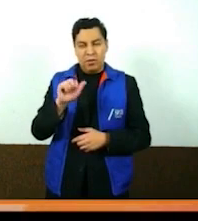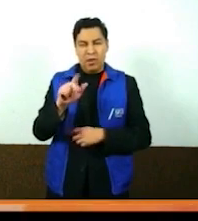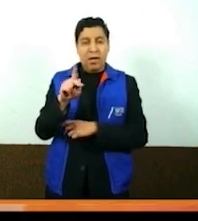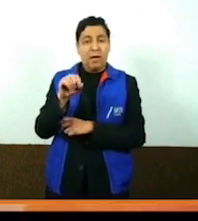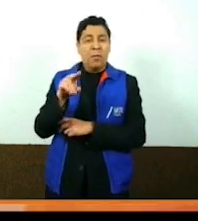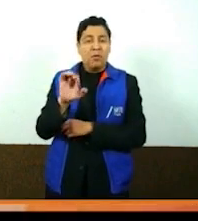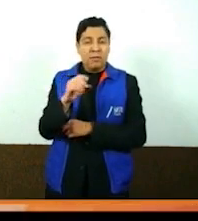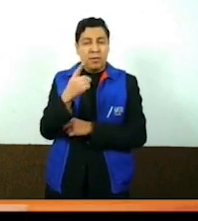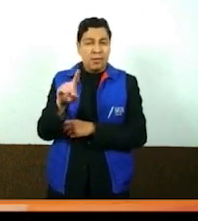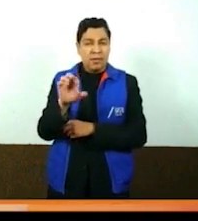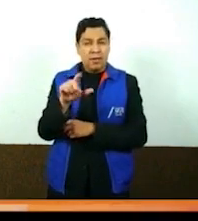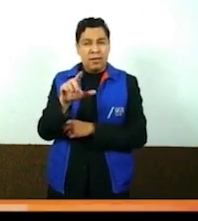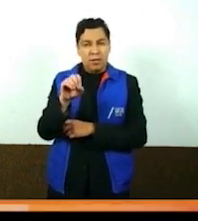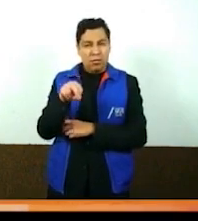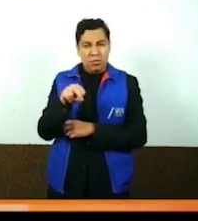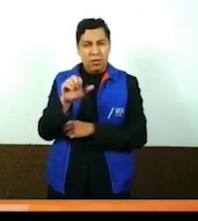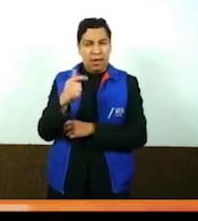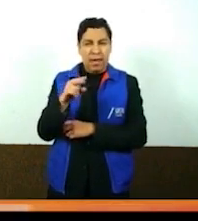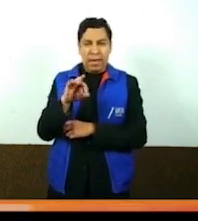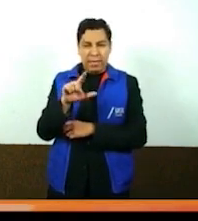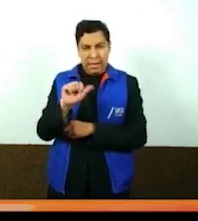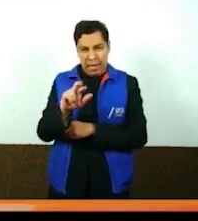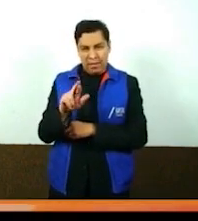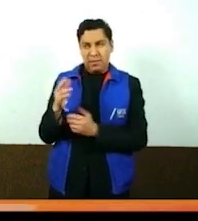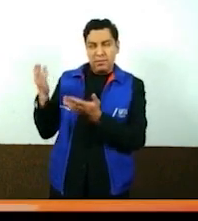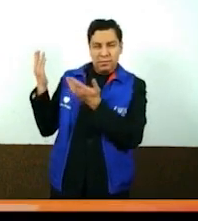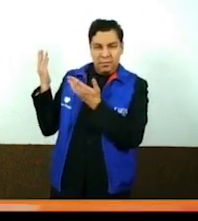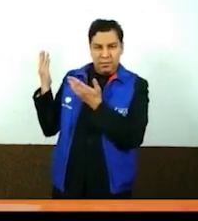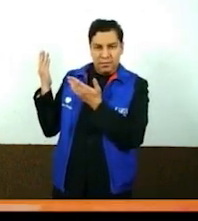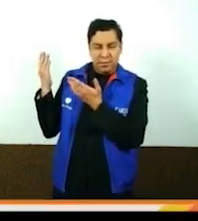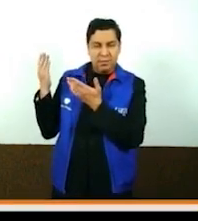Verónica Ponce de León Aguilar,